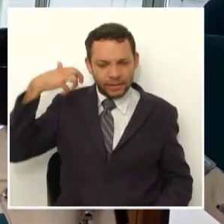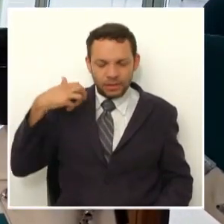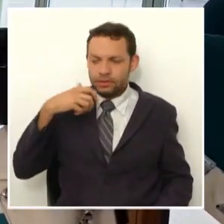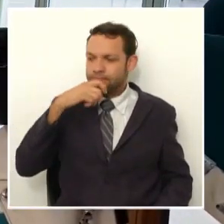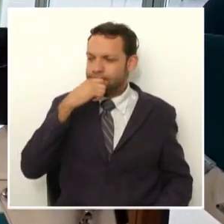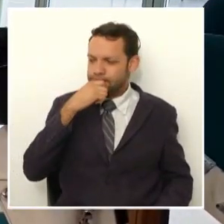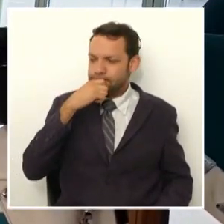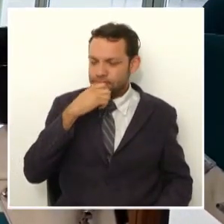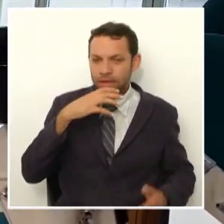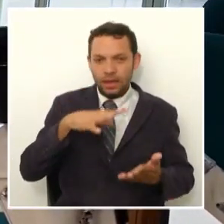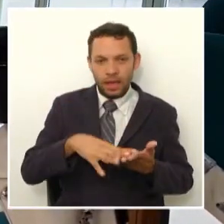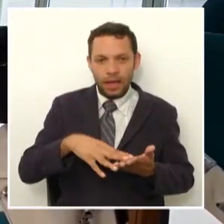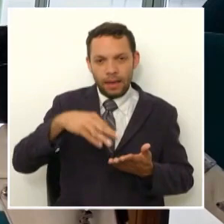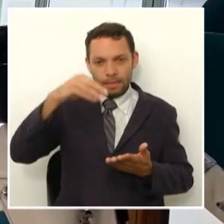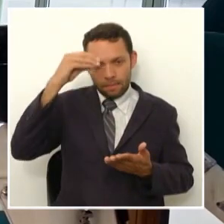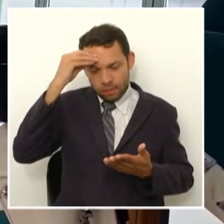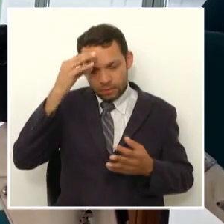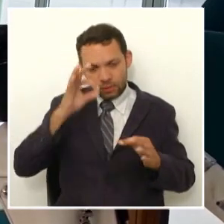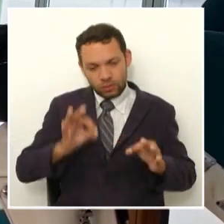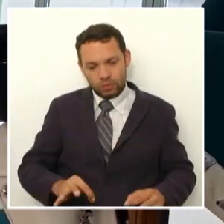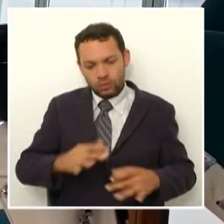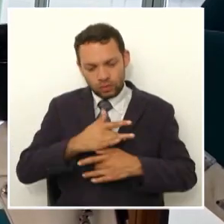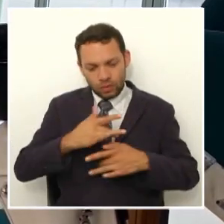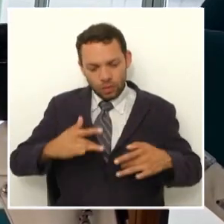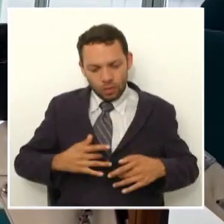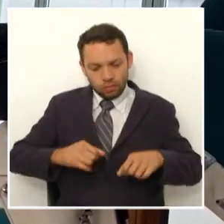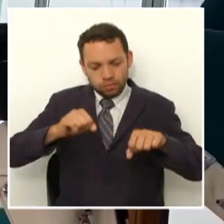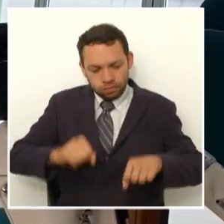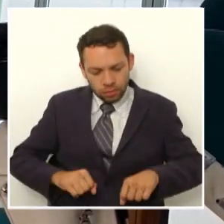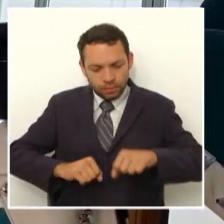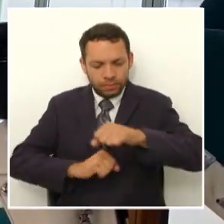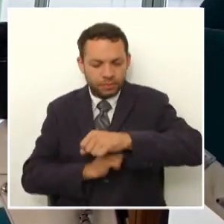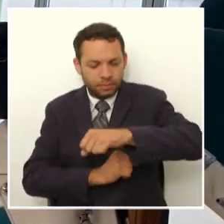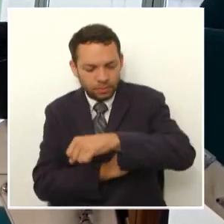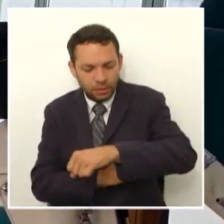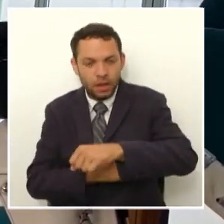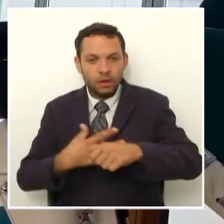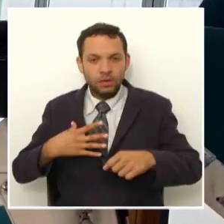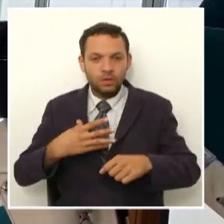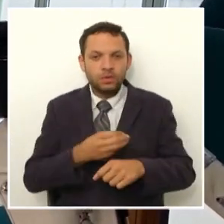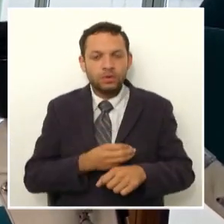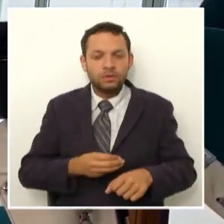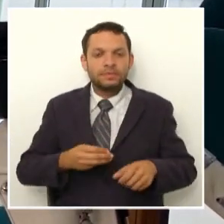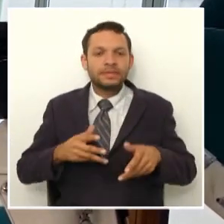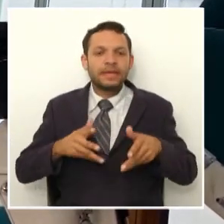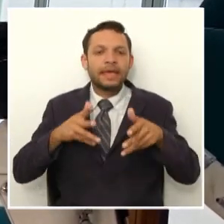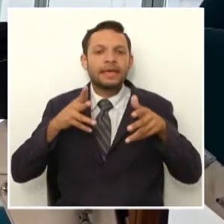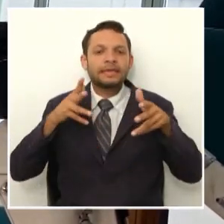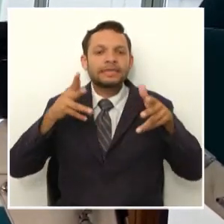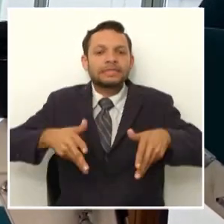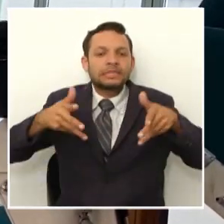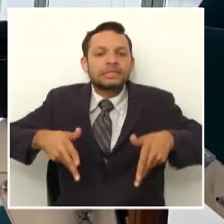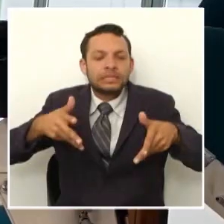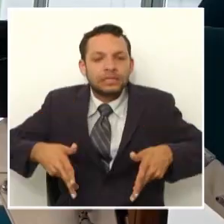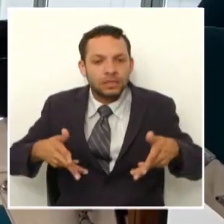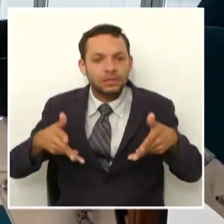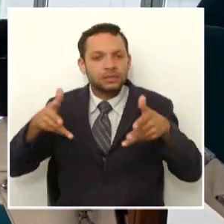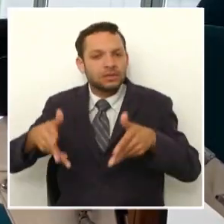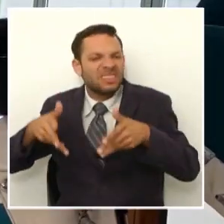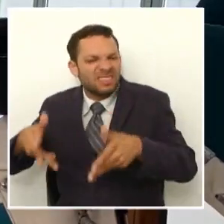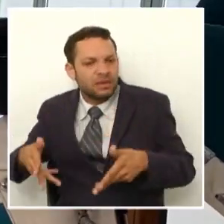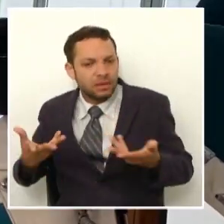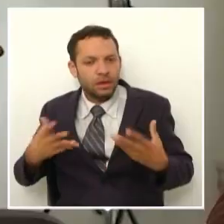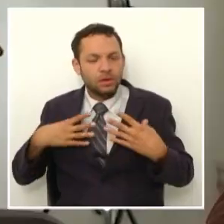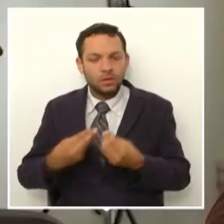poder hacer la generación médica, la educación médica. Eso que tanto extrañamos quienes